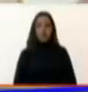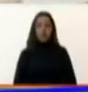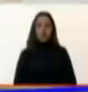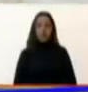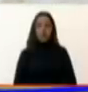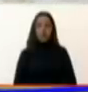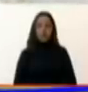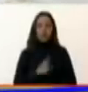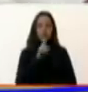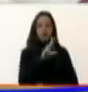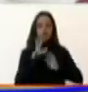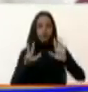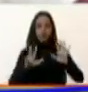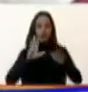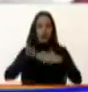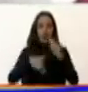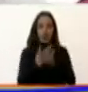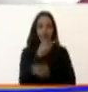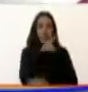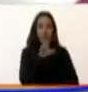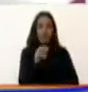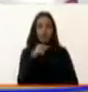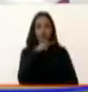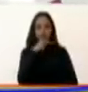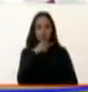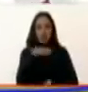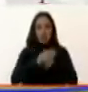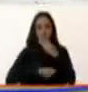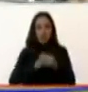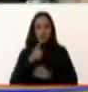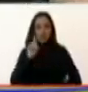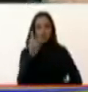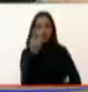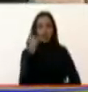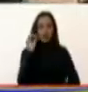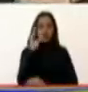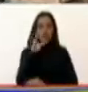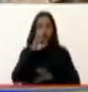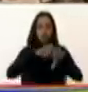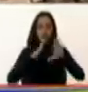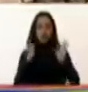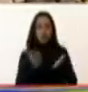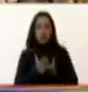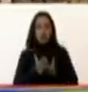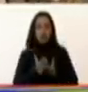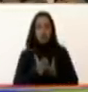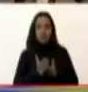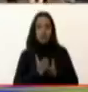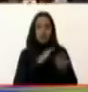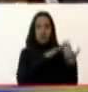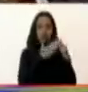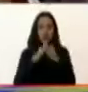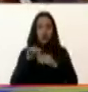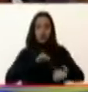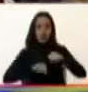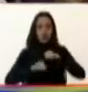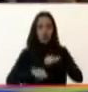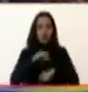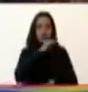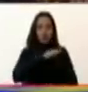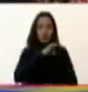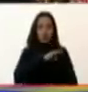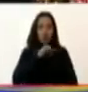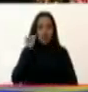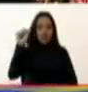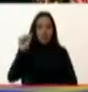Del 18 al 20 de octubre tuvimos el primer Congreso Mundial de Comunas, Movimientos Sociales y